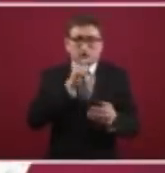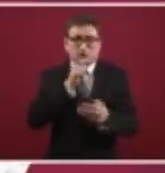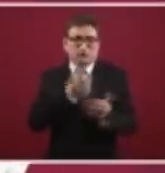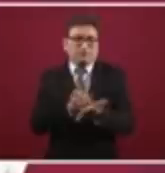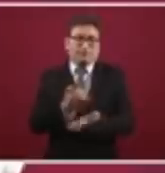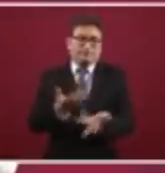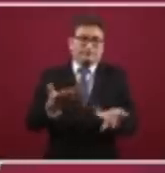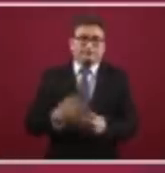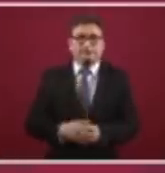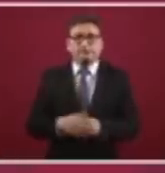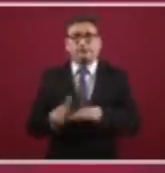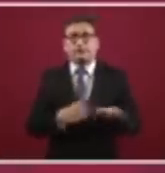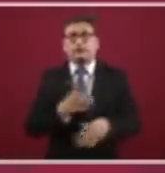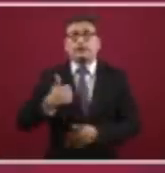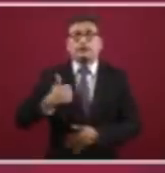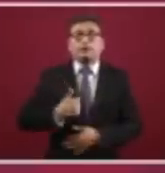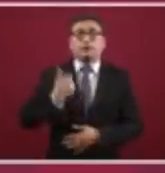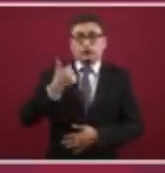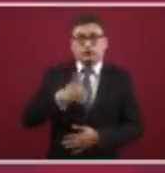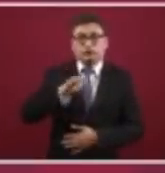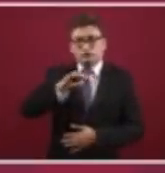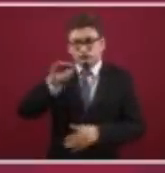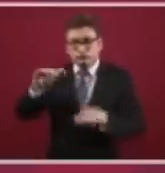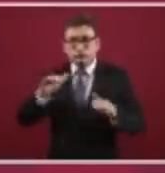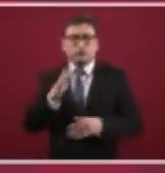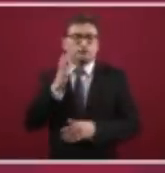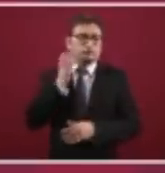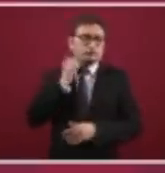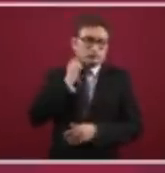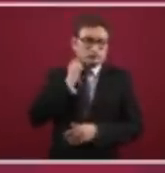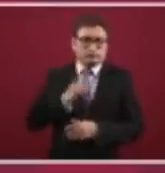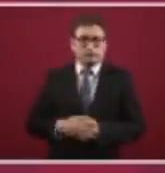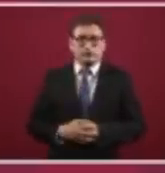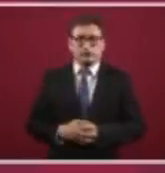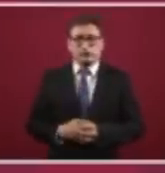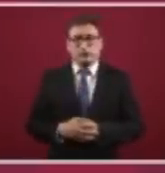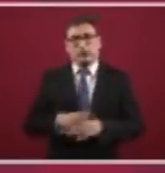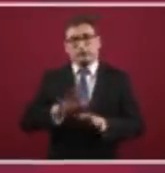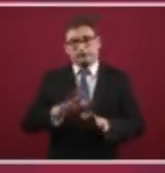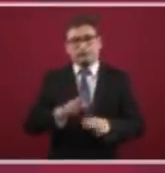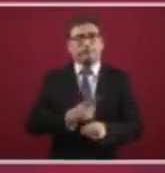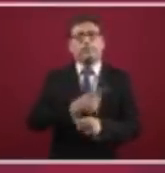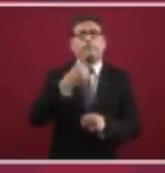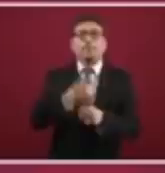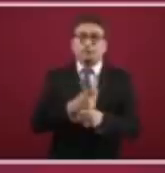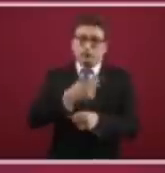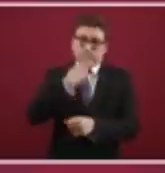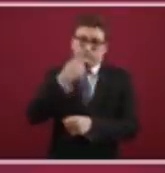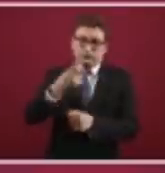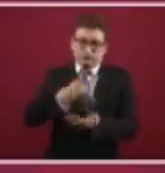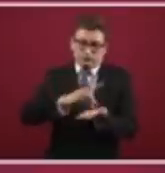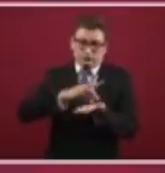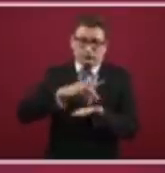para decirle a los legisladores bueno primero agradecerles